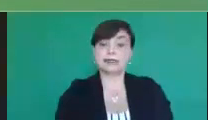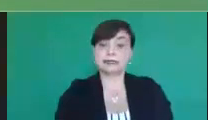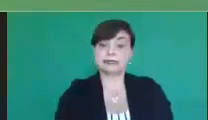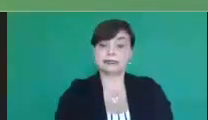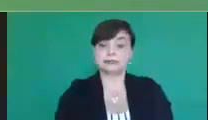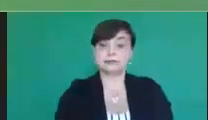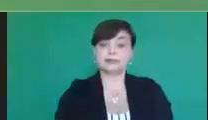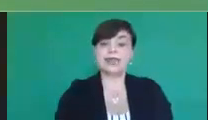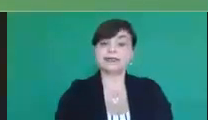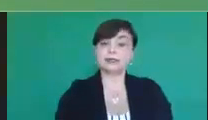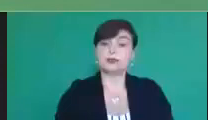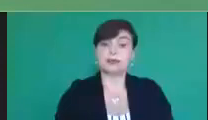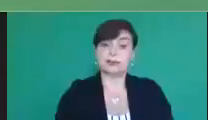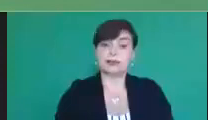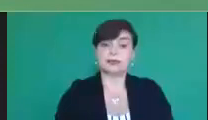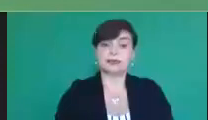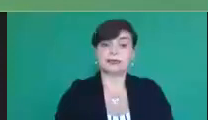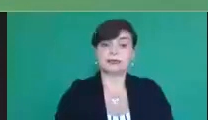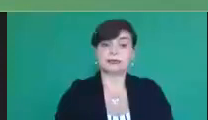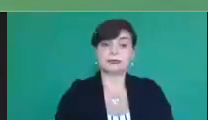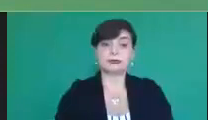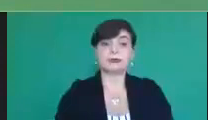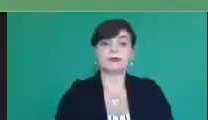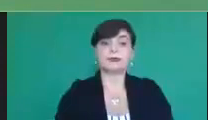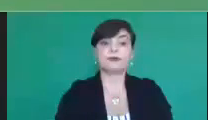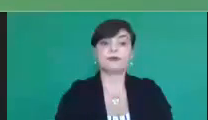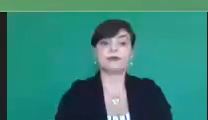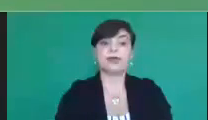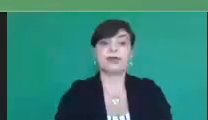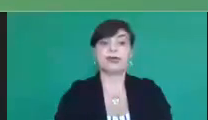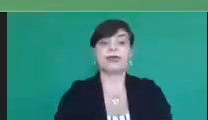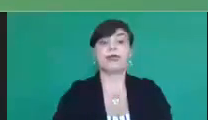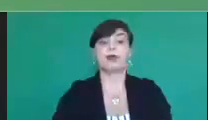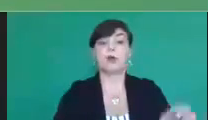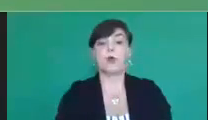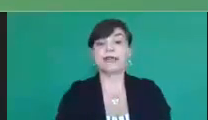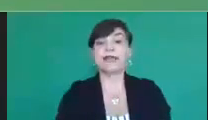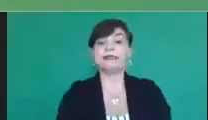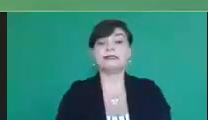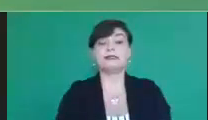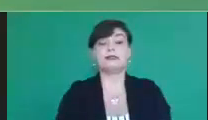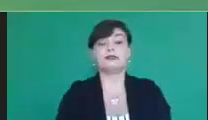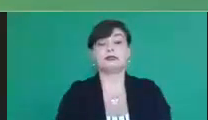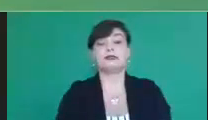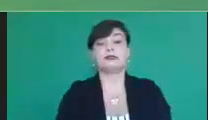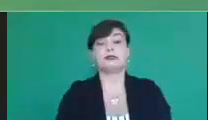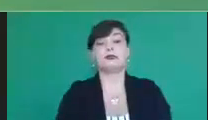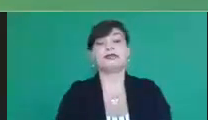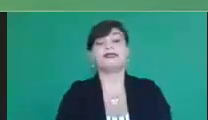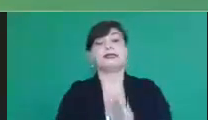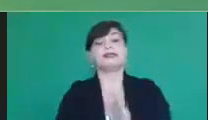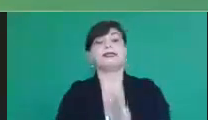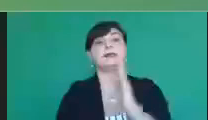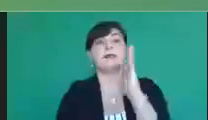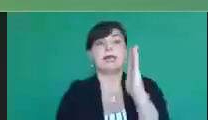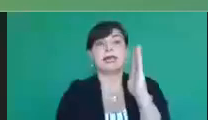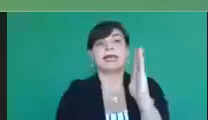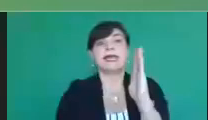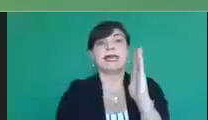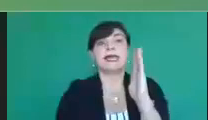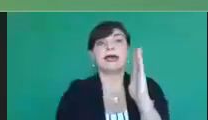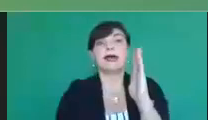Además, la segunda parte de este estudio fue un análisis retrospectivo. ¿Qué quiere decir?